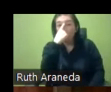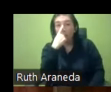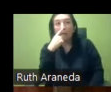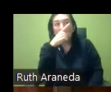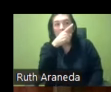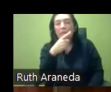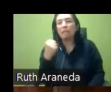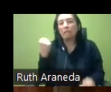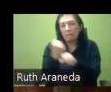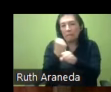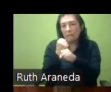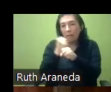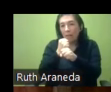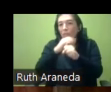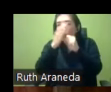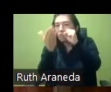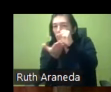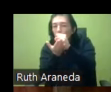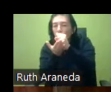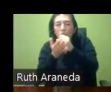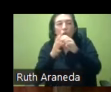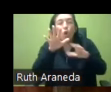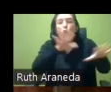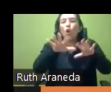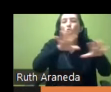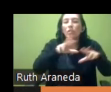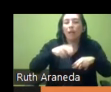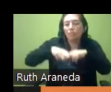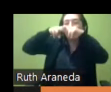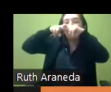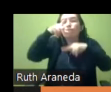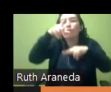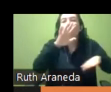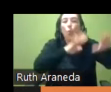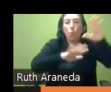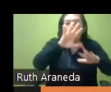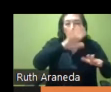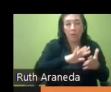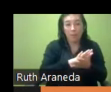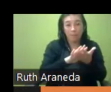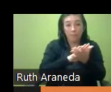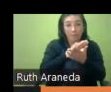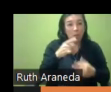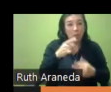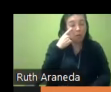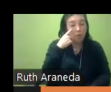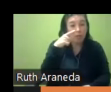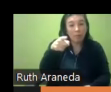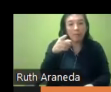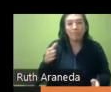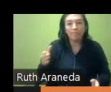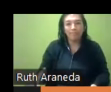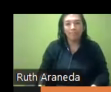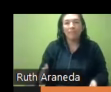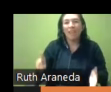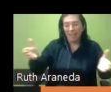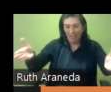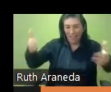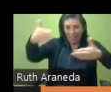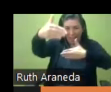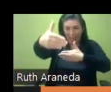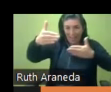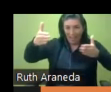fondos para mejorar las condiciones, ¿no? Eh, Acá vemos, por ejemplo, cajas